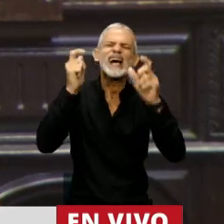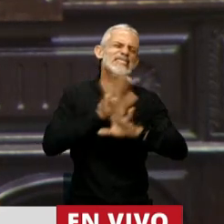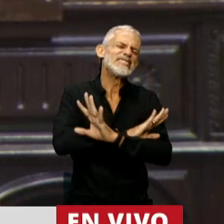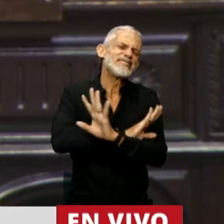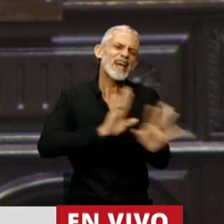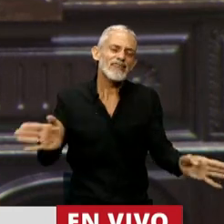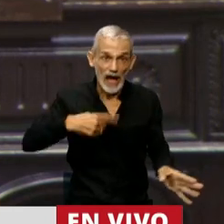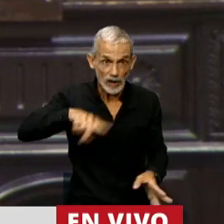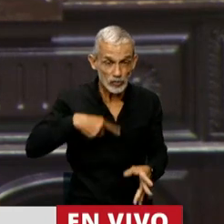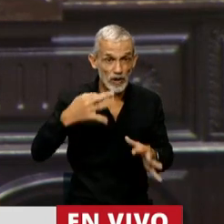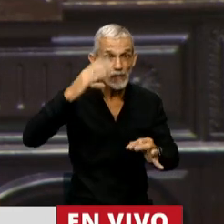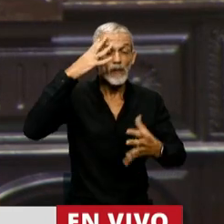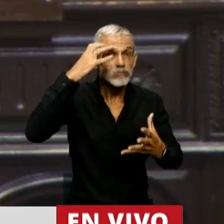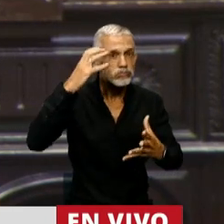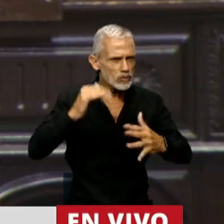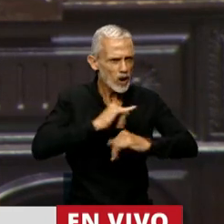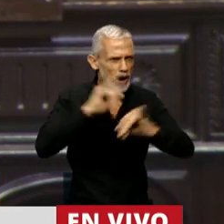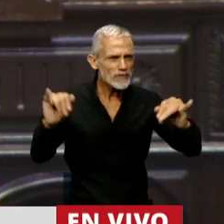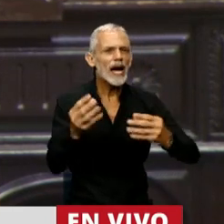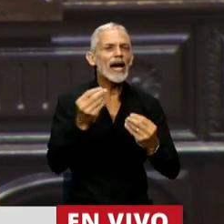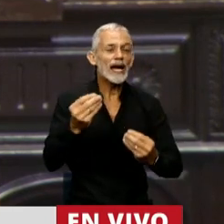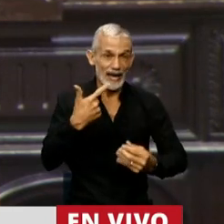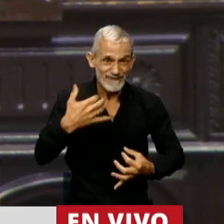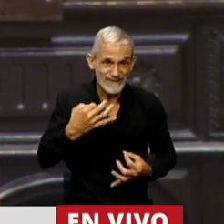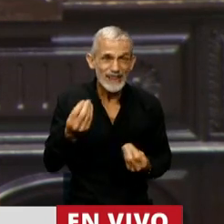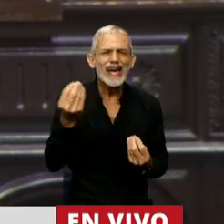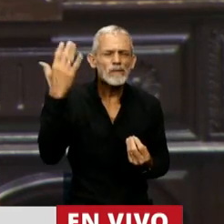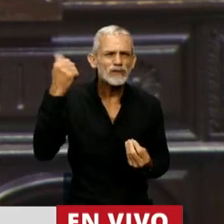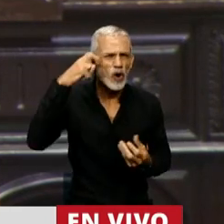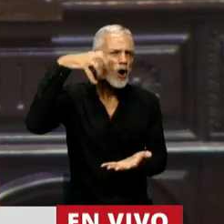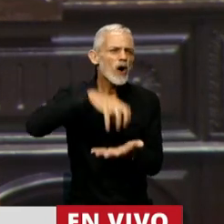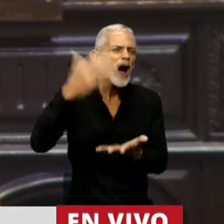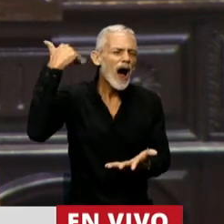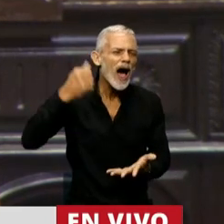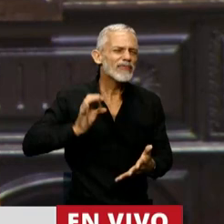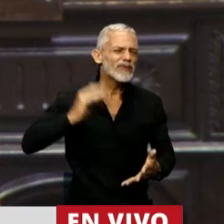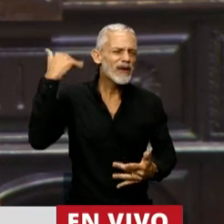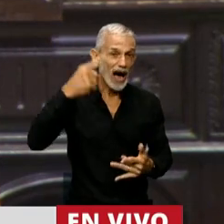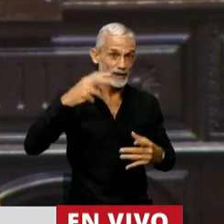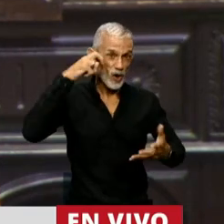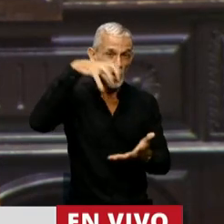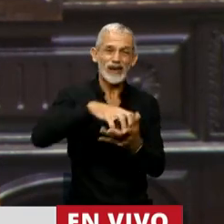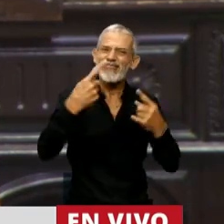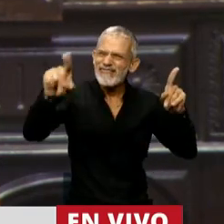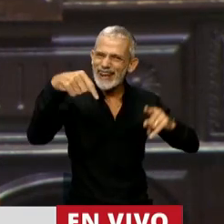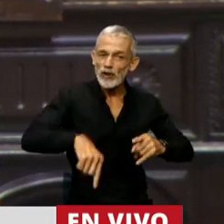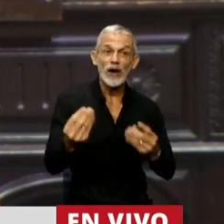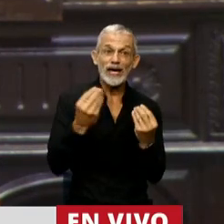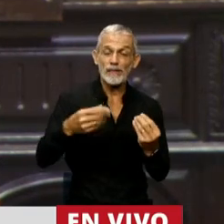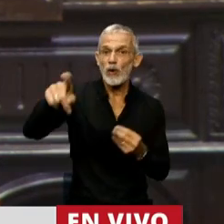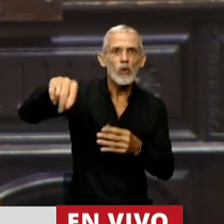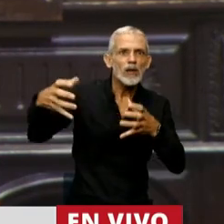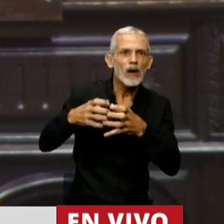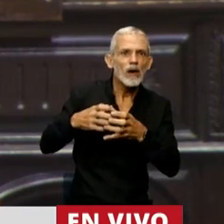porque nosotros tenemos que recordar, presidente, que en realidad lo que pasó allí, a diferencia de lo que pasa hoy, es que ustedes